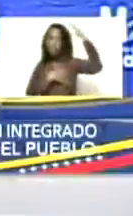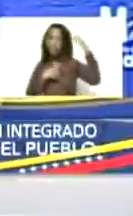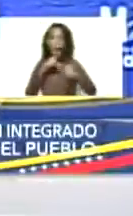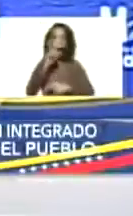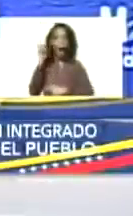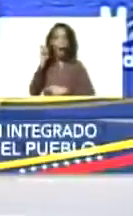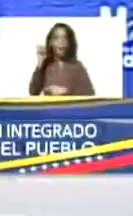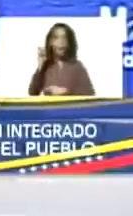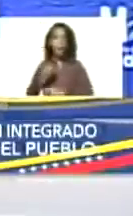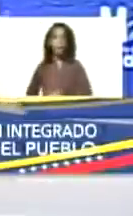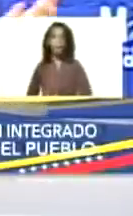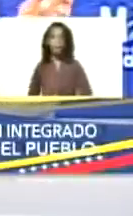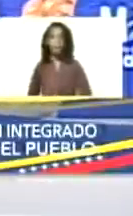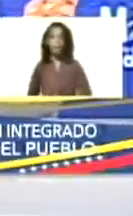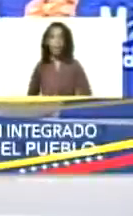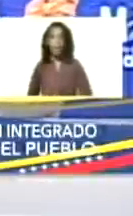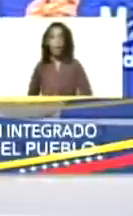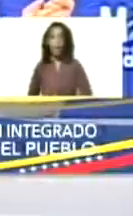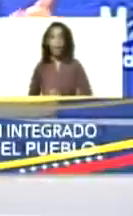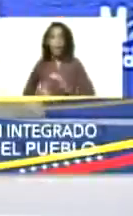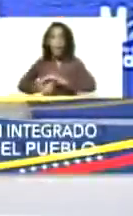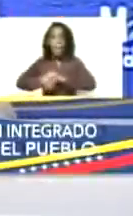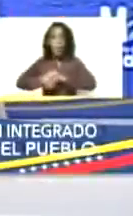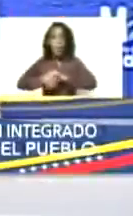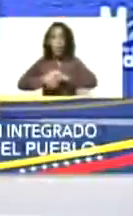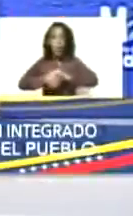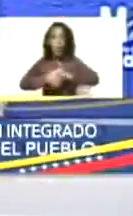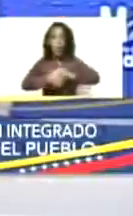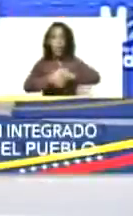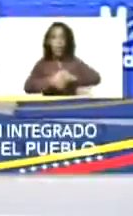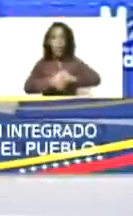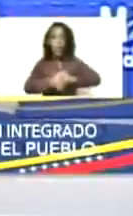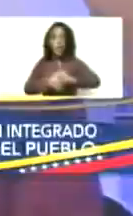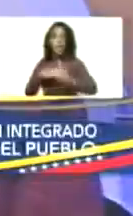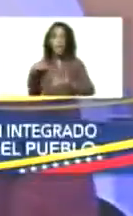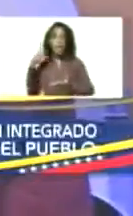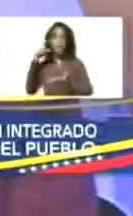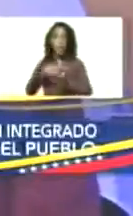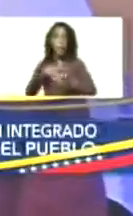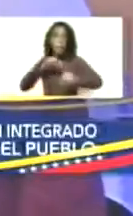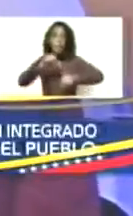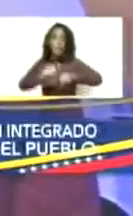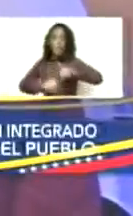en Morrocoy, llegamos en bicicleta.